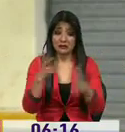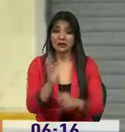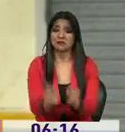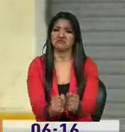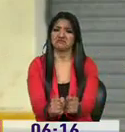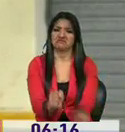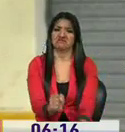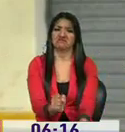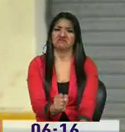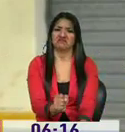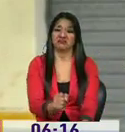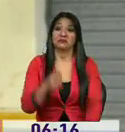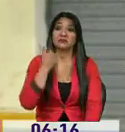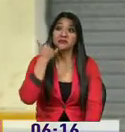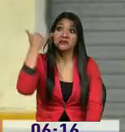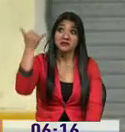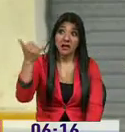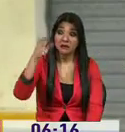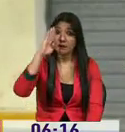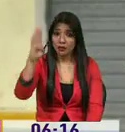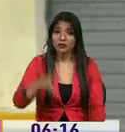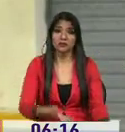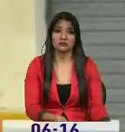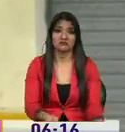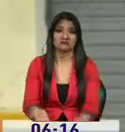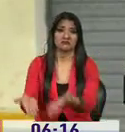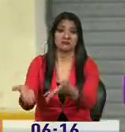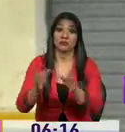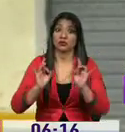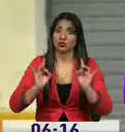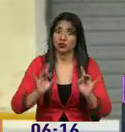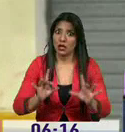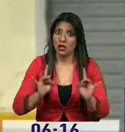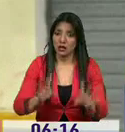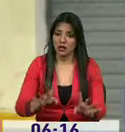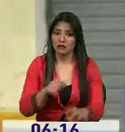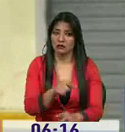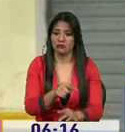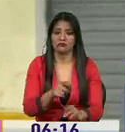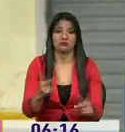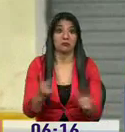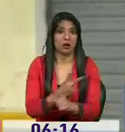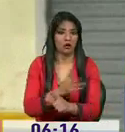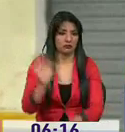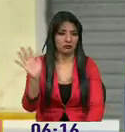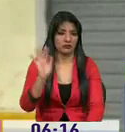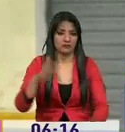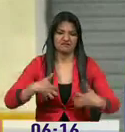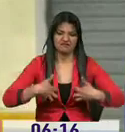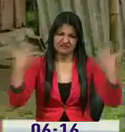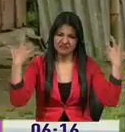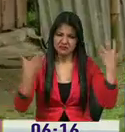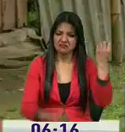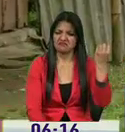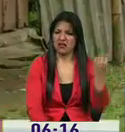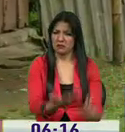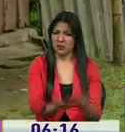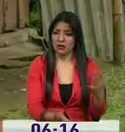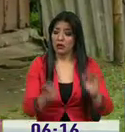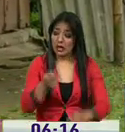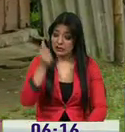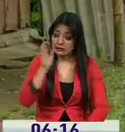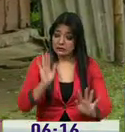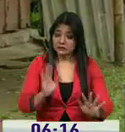la policía y eso fue lo que hicimos, entregarlo. Ya, por suerte no pasó cosas graves porque si no lo hubiéramos quemado. Al parecer el